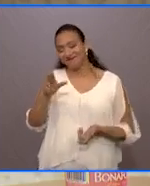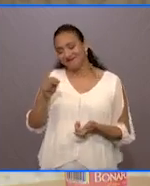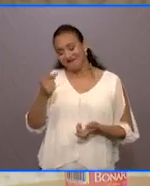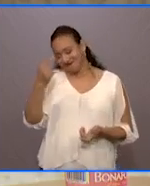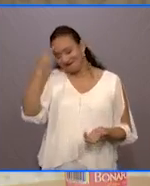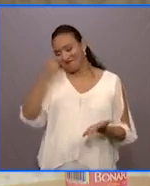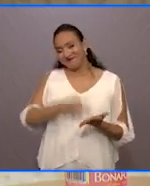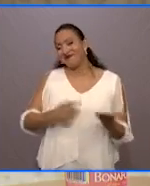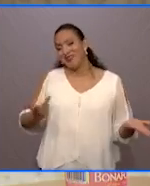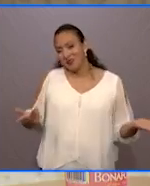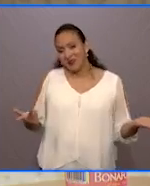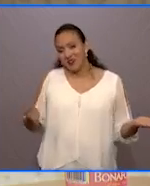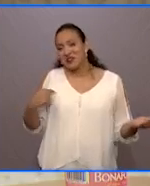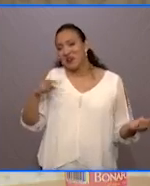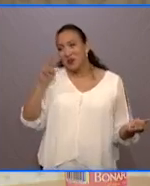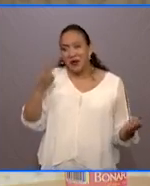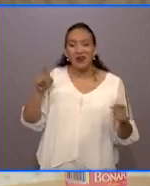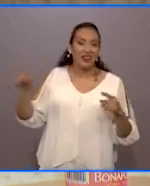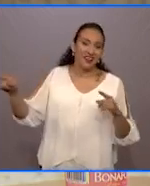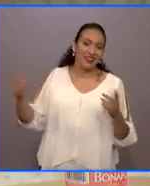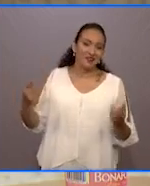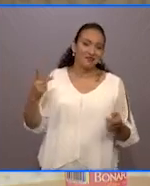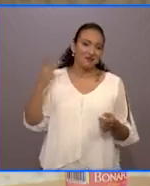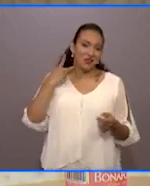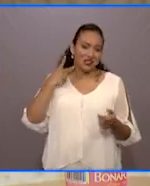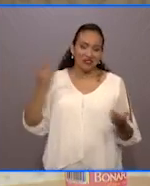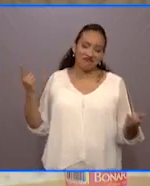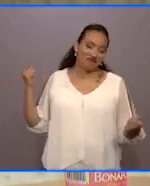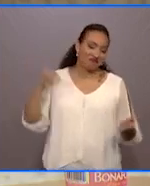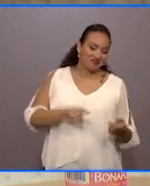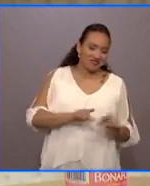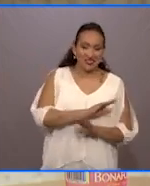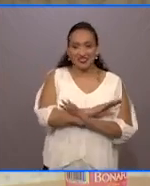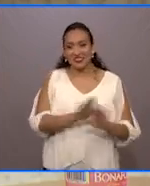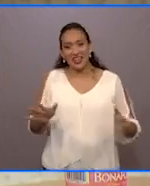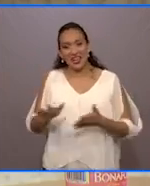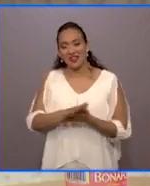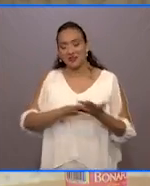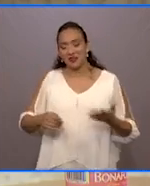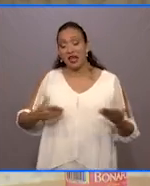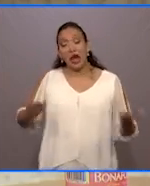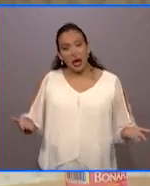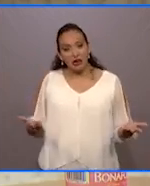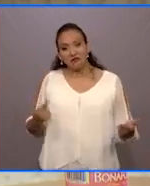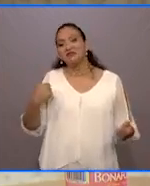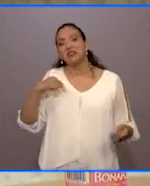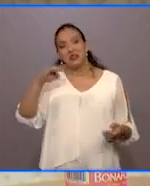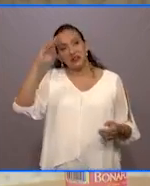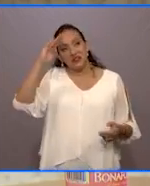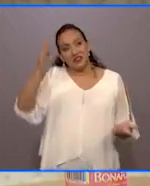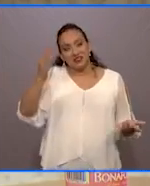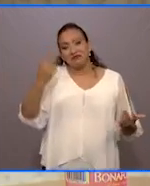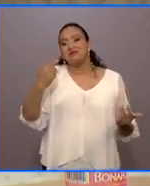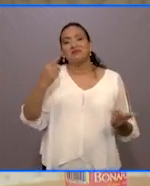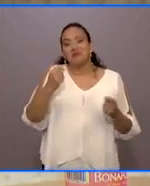diciendo que la reforma judicial me parece muy negativa. ¿Y por qué pienso esto? Si ustedes piensan en un mapa en lo que ha pasado con